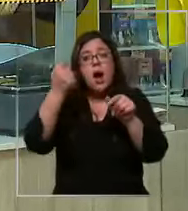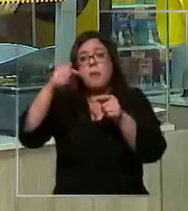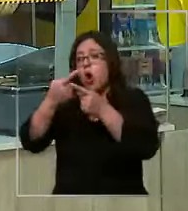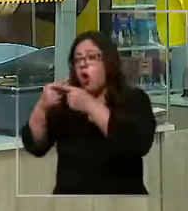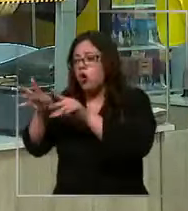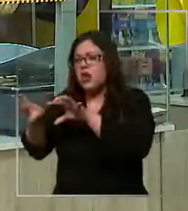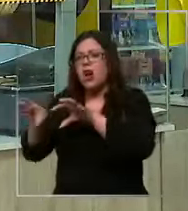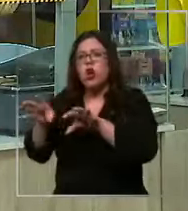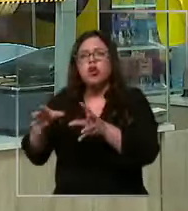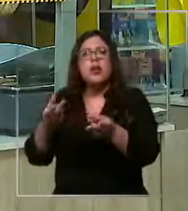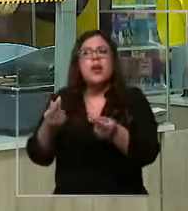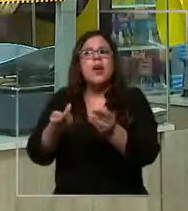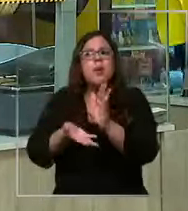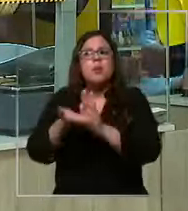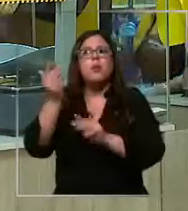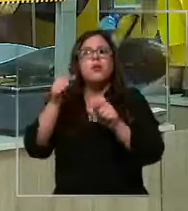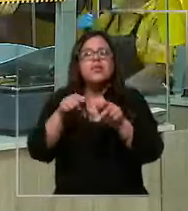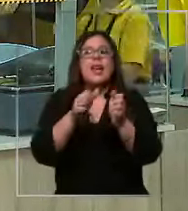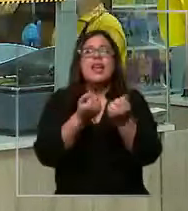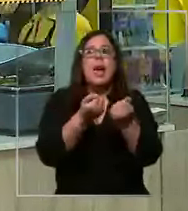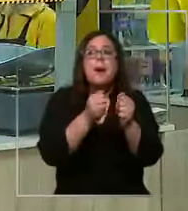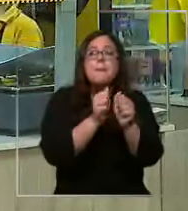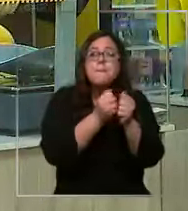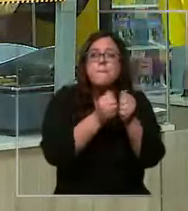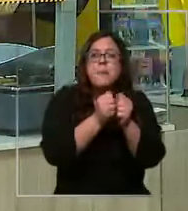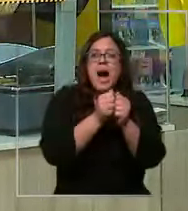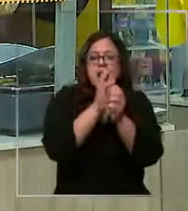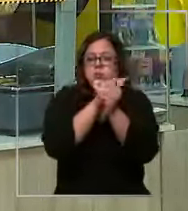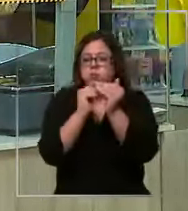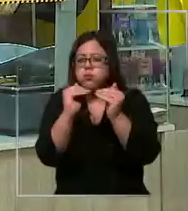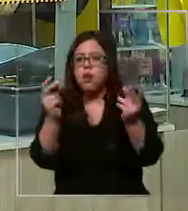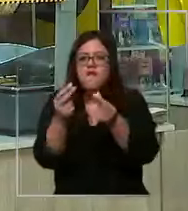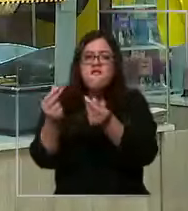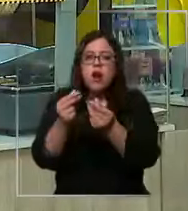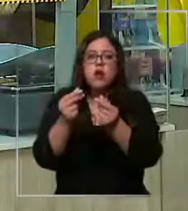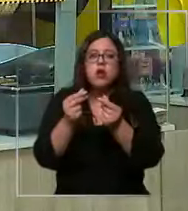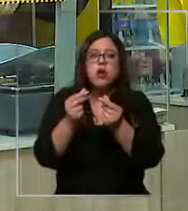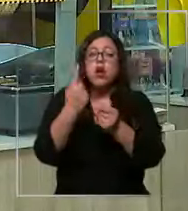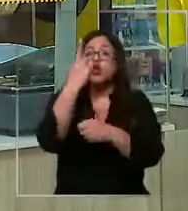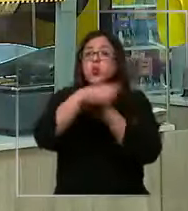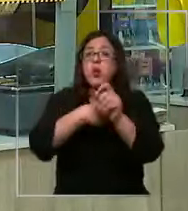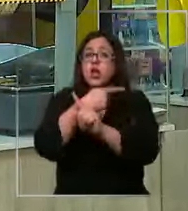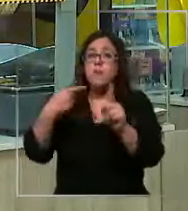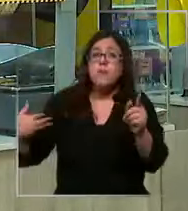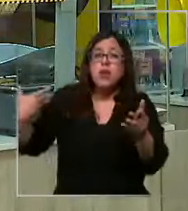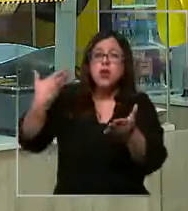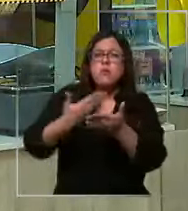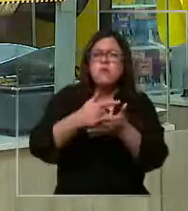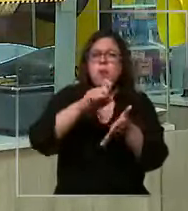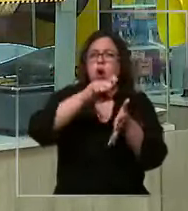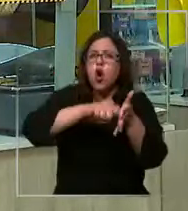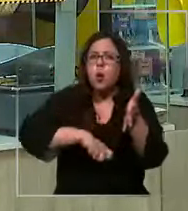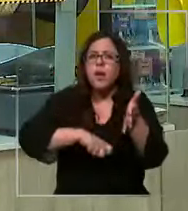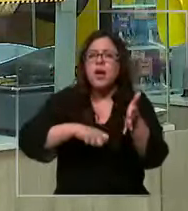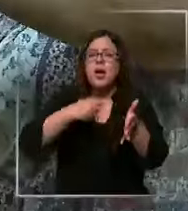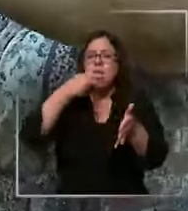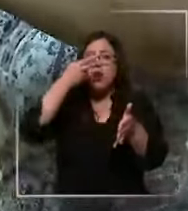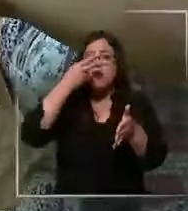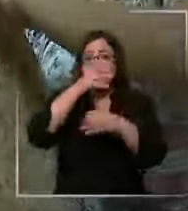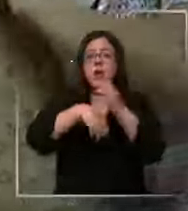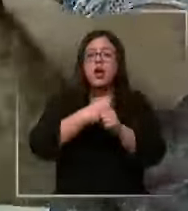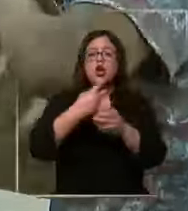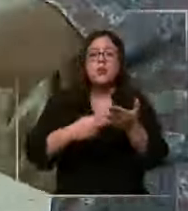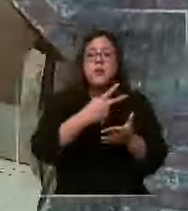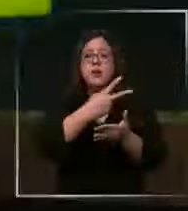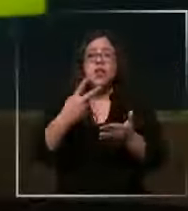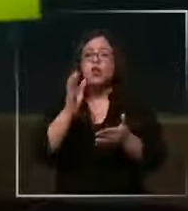mucho. Por eso el precio del pan quizás se ha conservado un precio más o menos estable. El pan no sube hace un año y medio, ¿eh? De noviembre del 2022, pero último alza del precio del pan. En